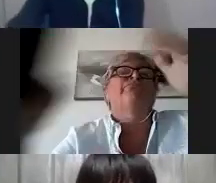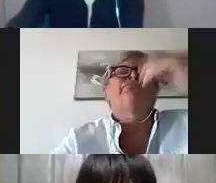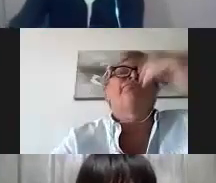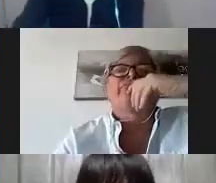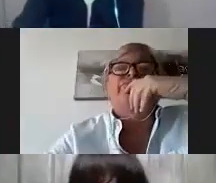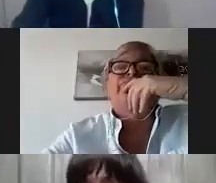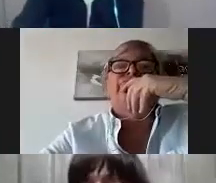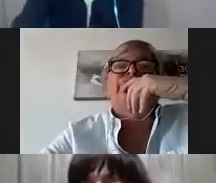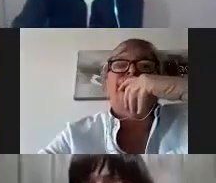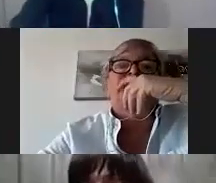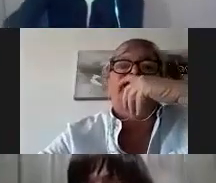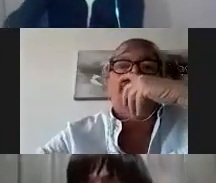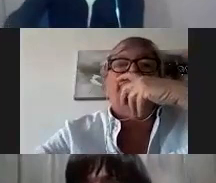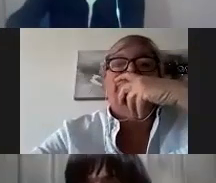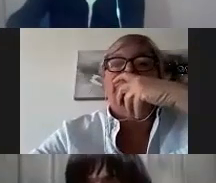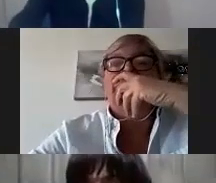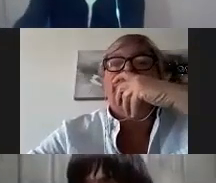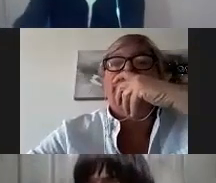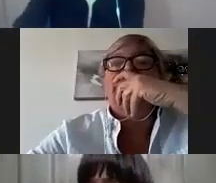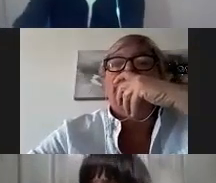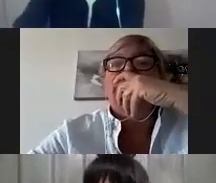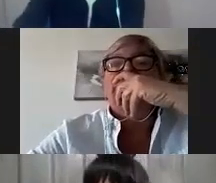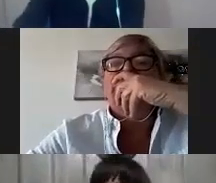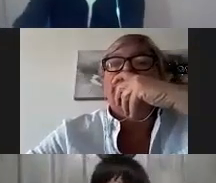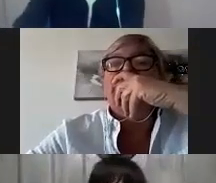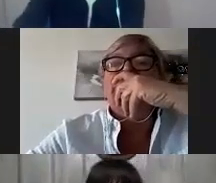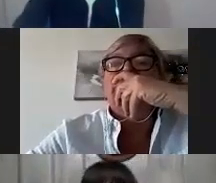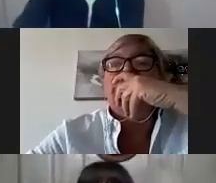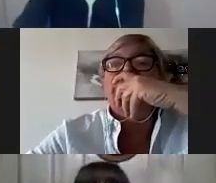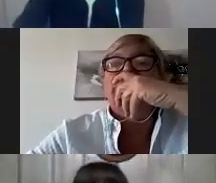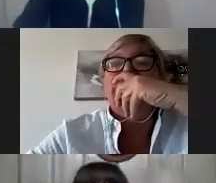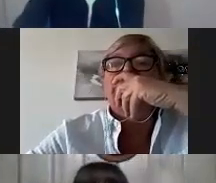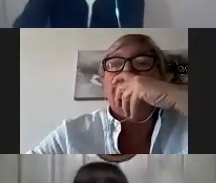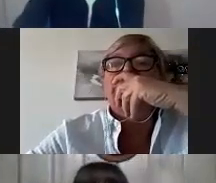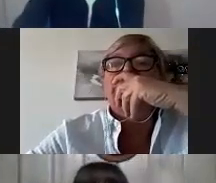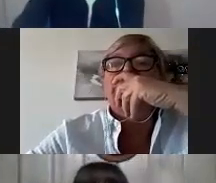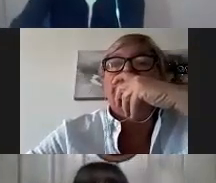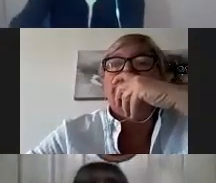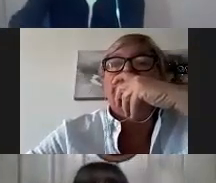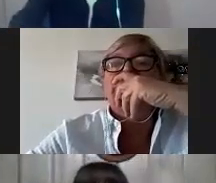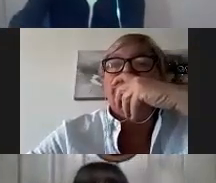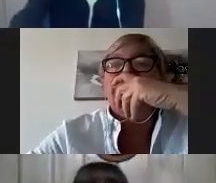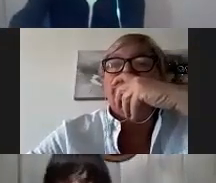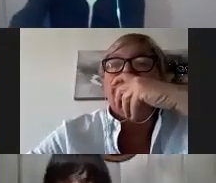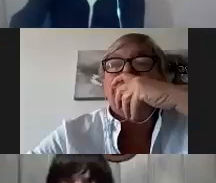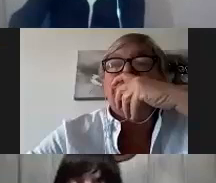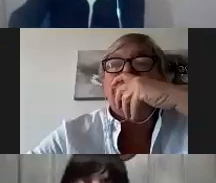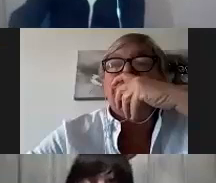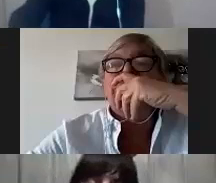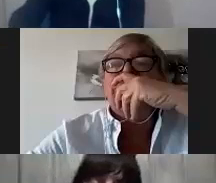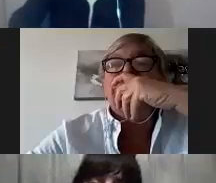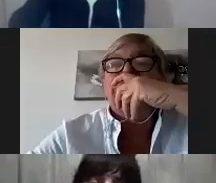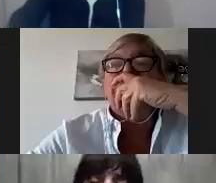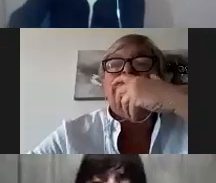Luego de la intervención del defensor oficial ante la Corte Suprema de Justicia de la Nación, en la que solicita que se revoque la